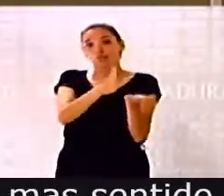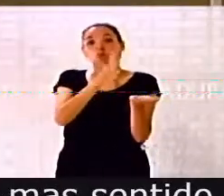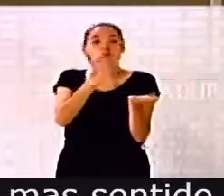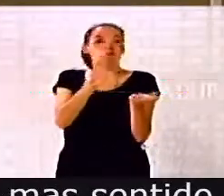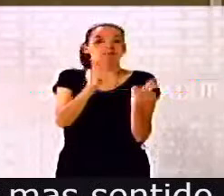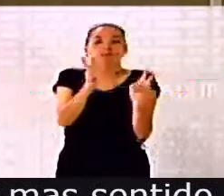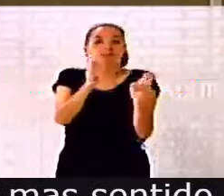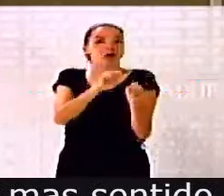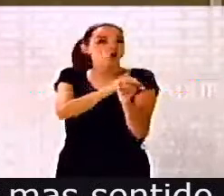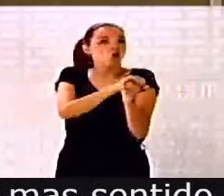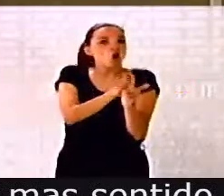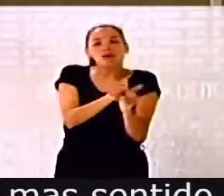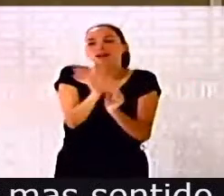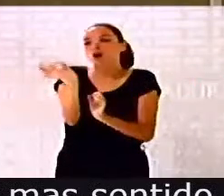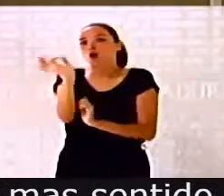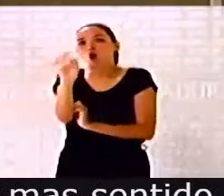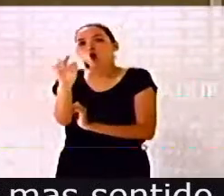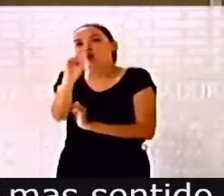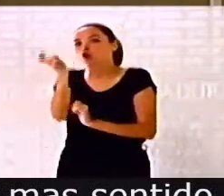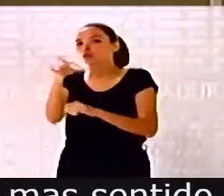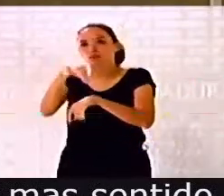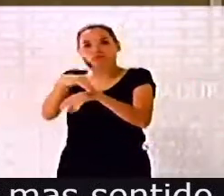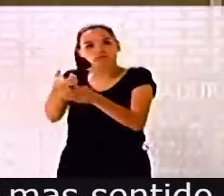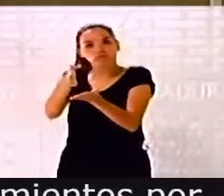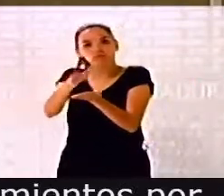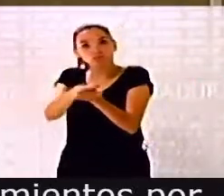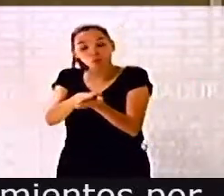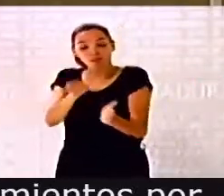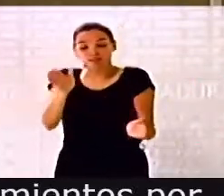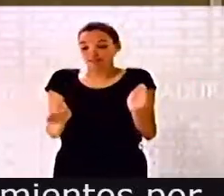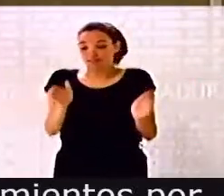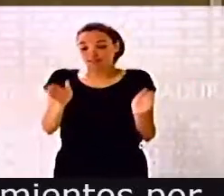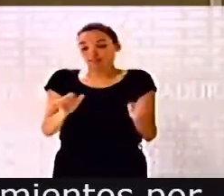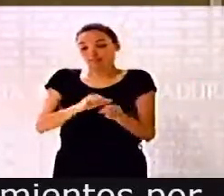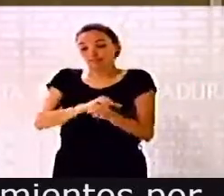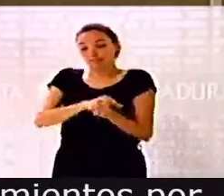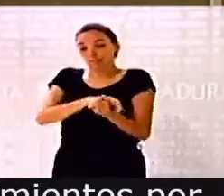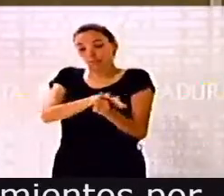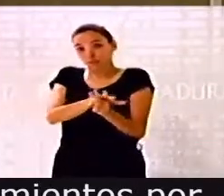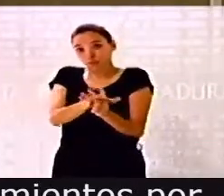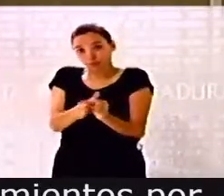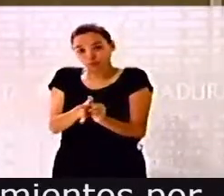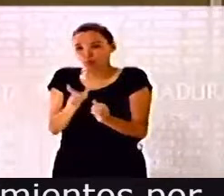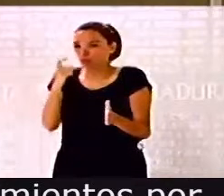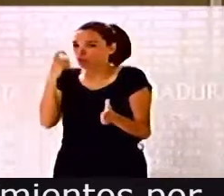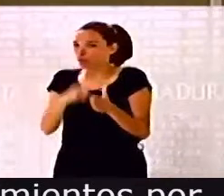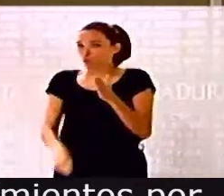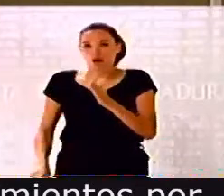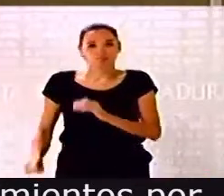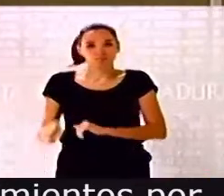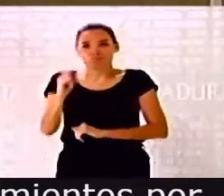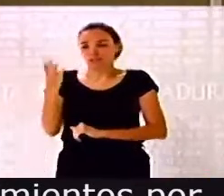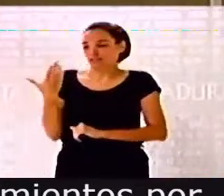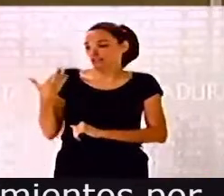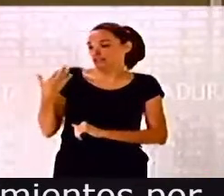COVID o por otras enfermedades, durante las épocas más duras y durante este